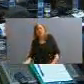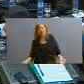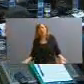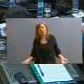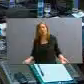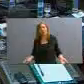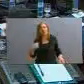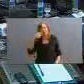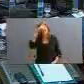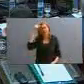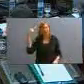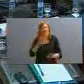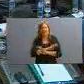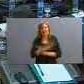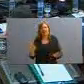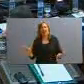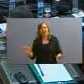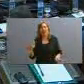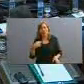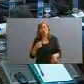Estoy cansada,